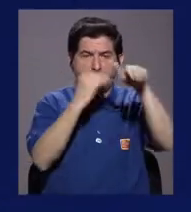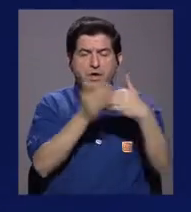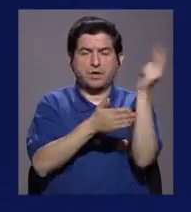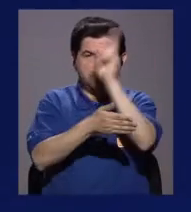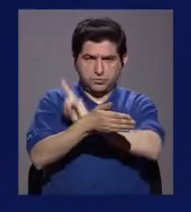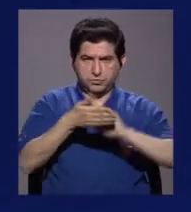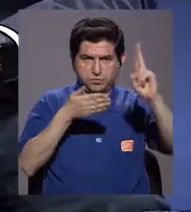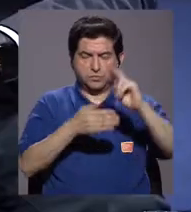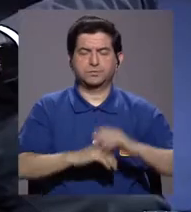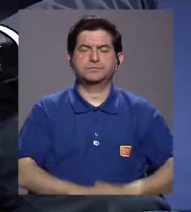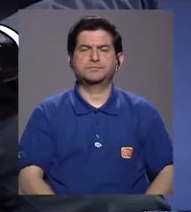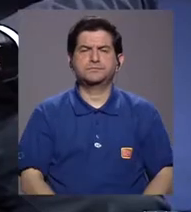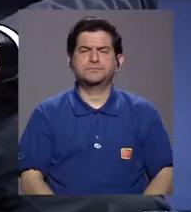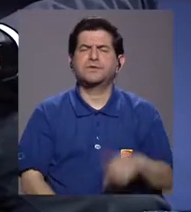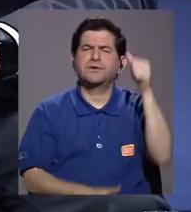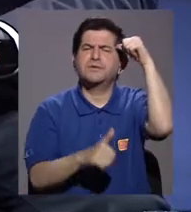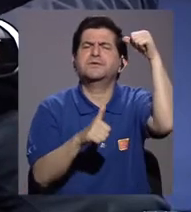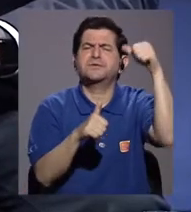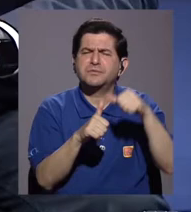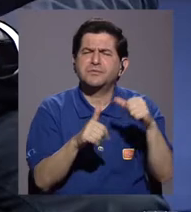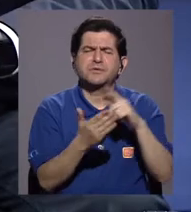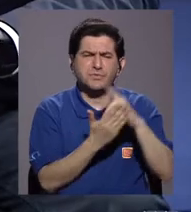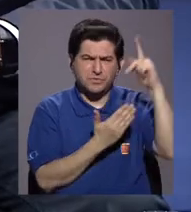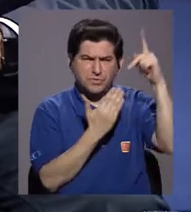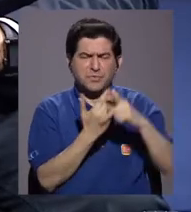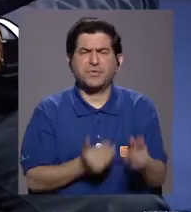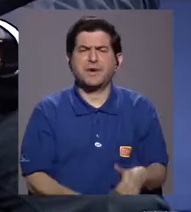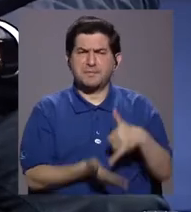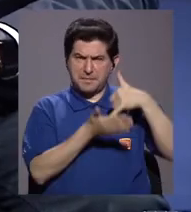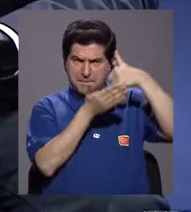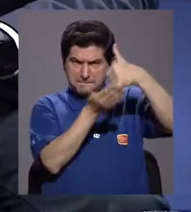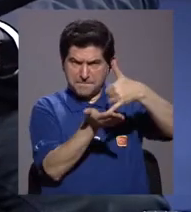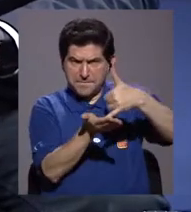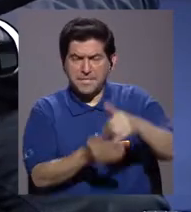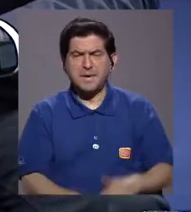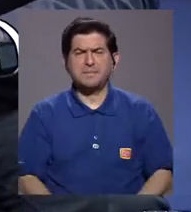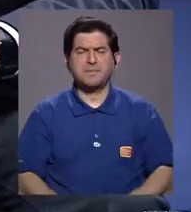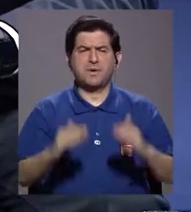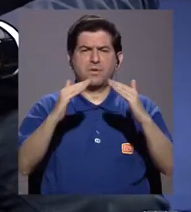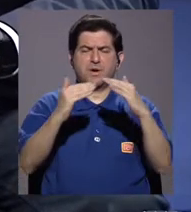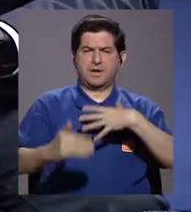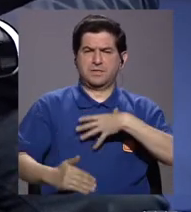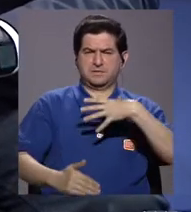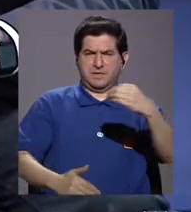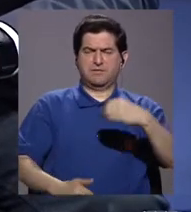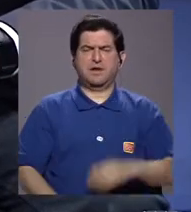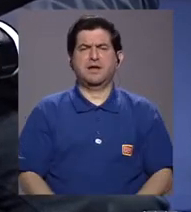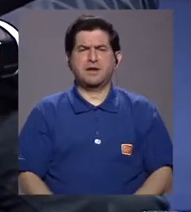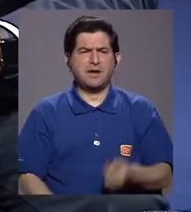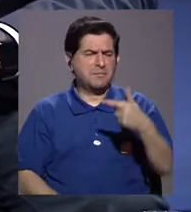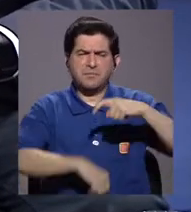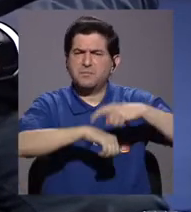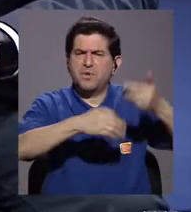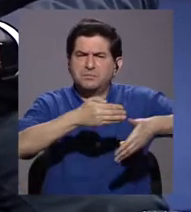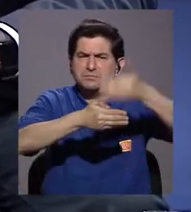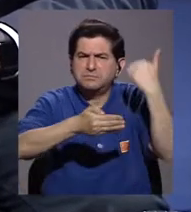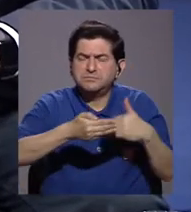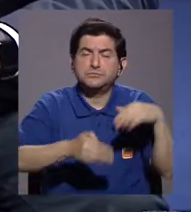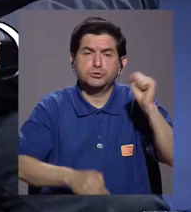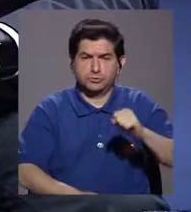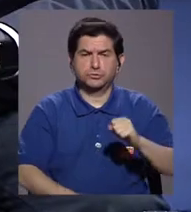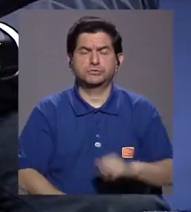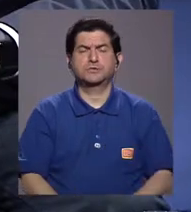en todos los estados unidos y si bien recuerdo este programa ganó un premio de la casa blanca relativamente